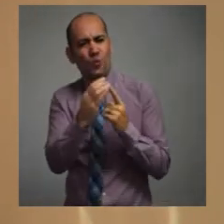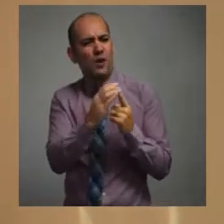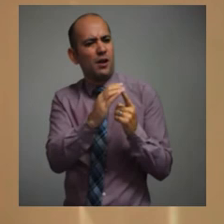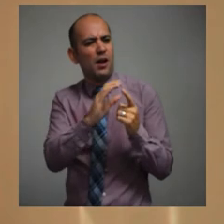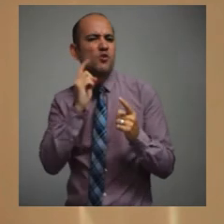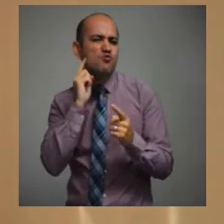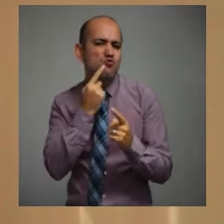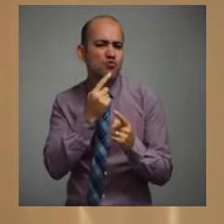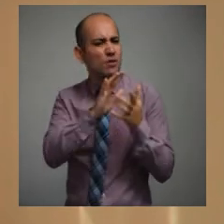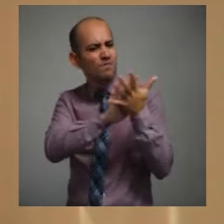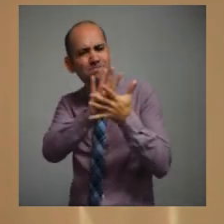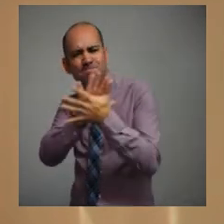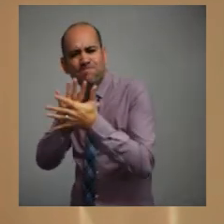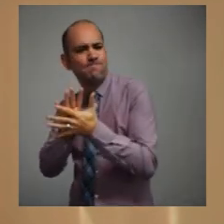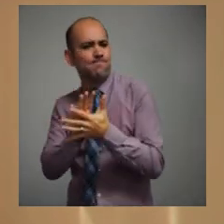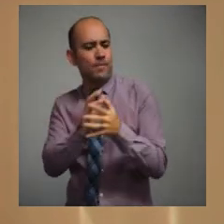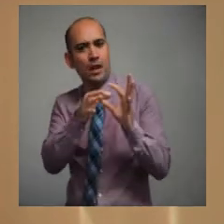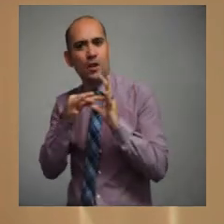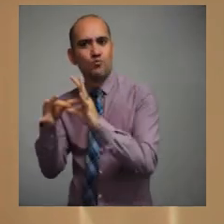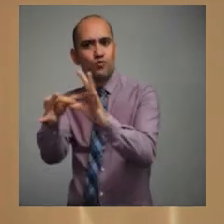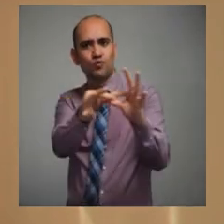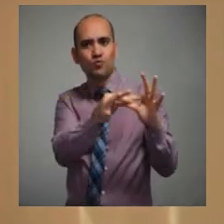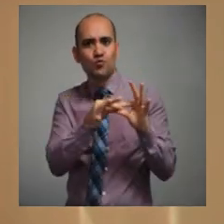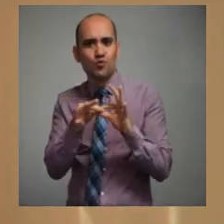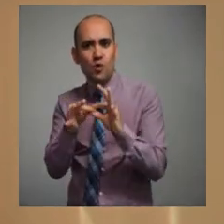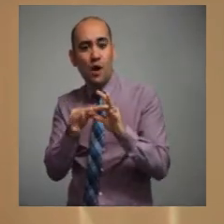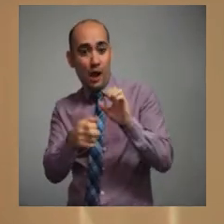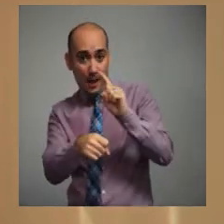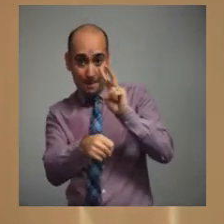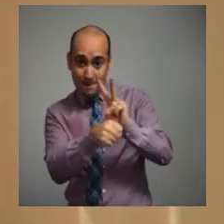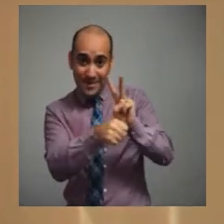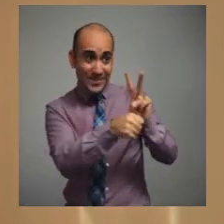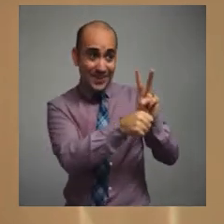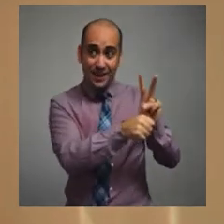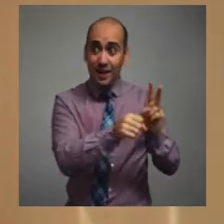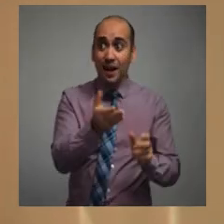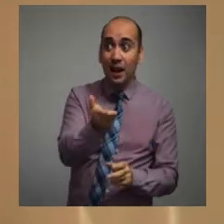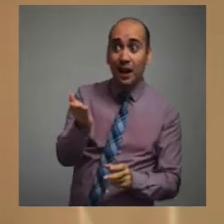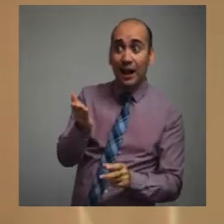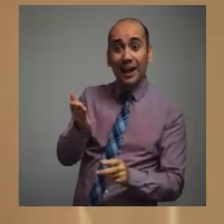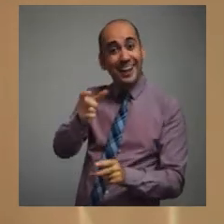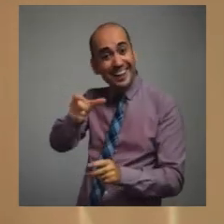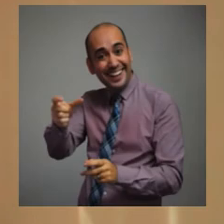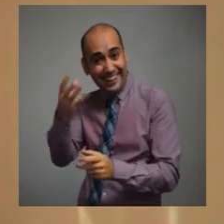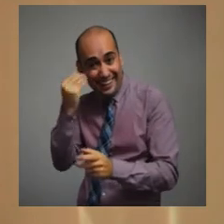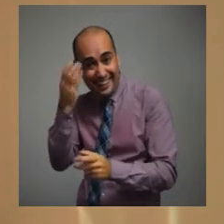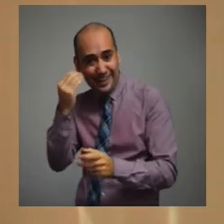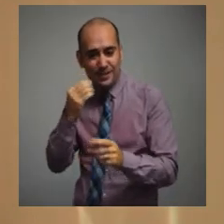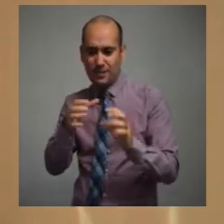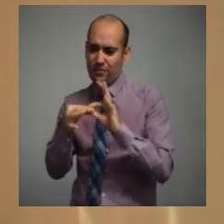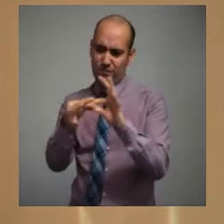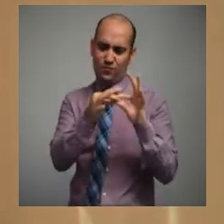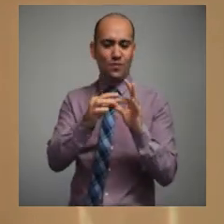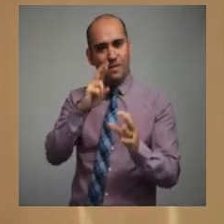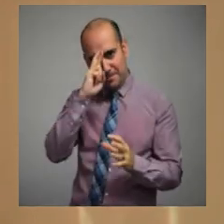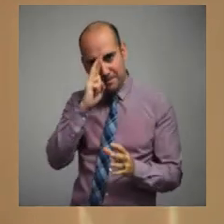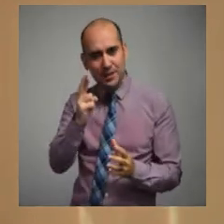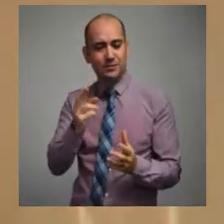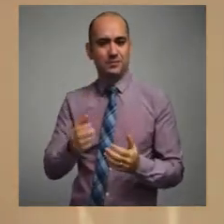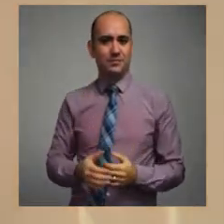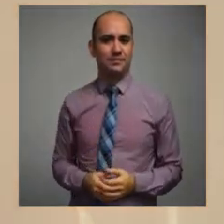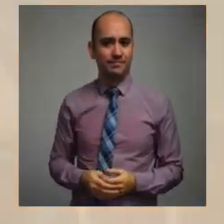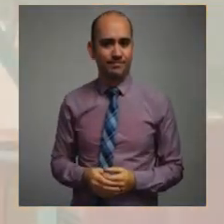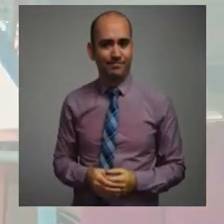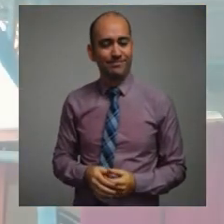nuestros estudiantes, procurando mantener una relación de respeto permanente entre todos y cada uno de los integrantes de nuestra